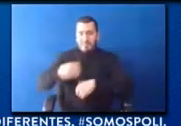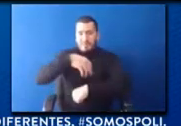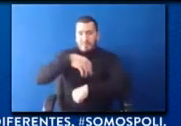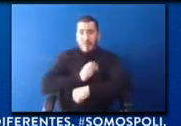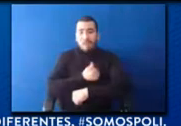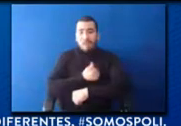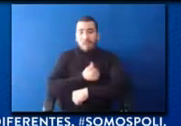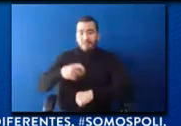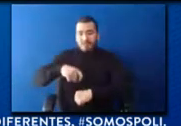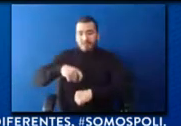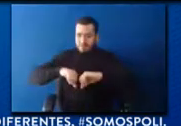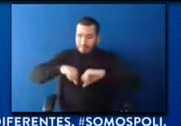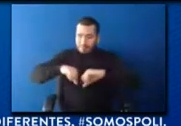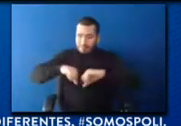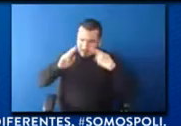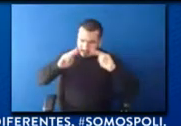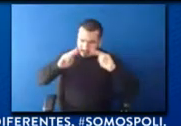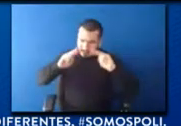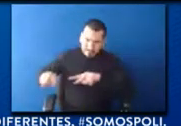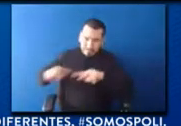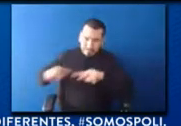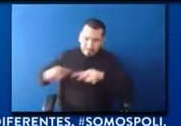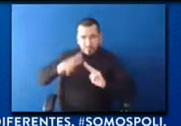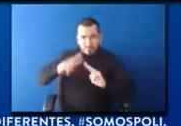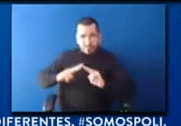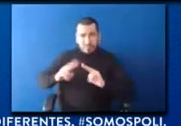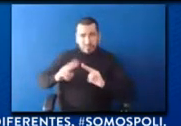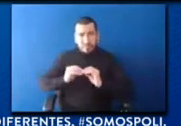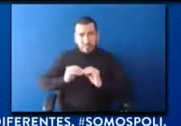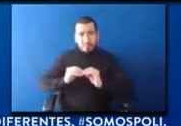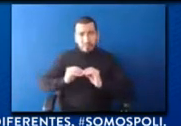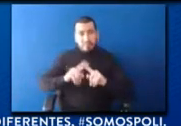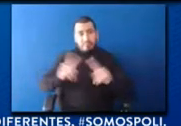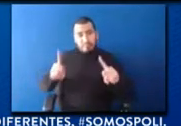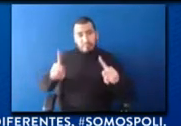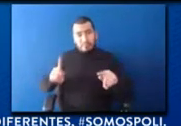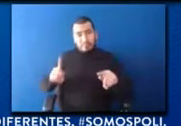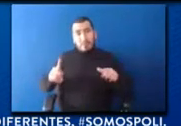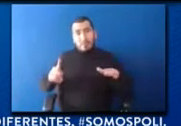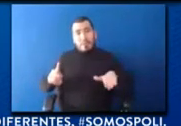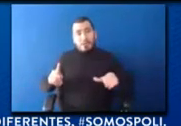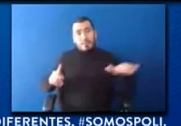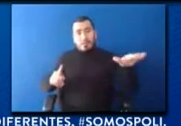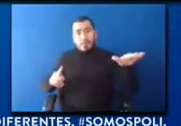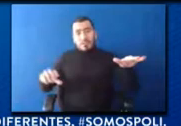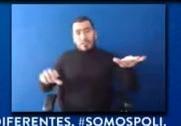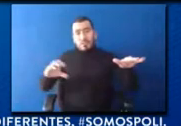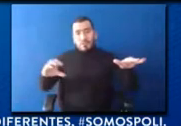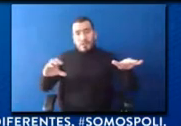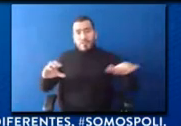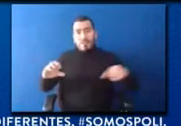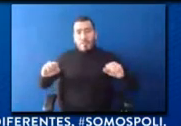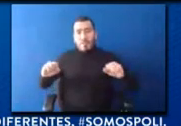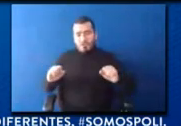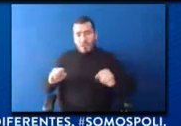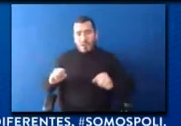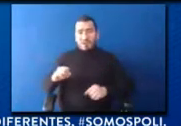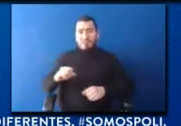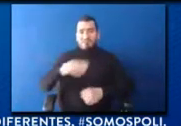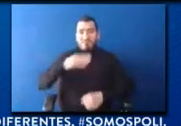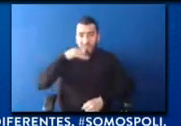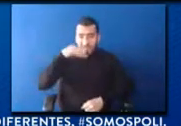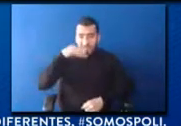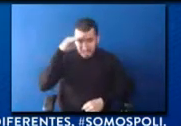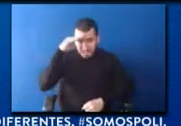ese tipo de circunstancias. Diferencias en la brecha rural y urbano, pues qué bueno que Bogotá, Medellín, las grandes ciudades tengan esos indicadores